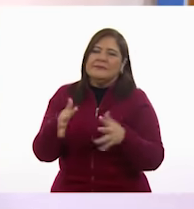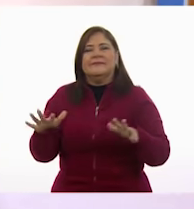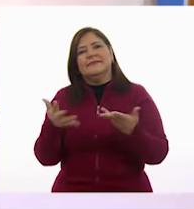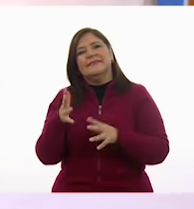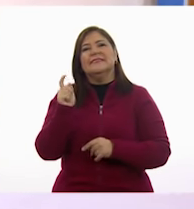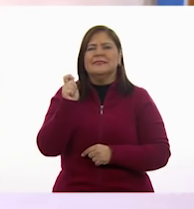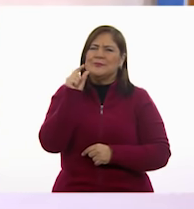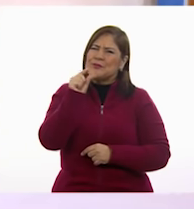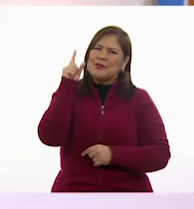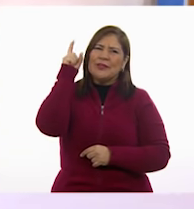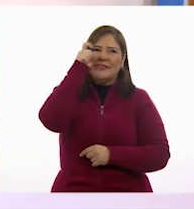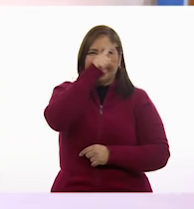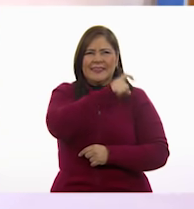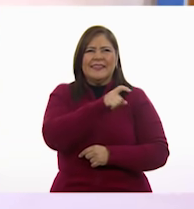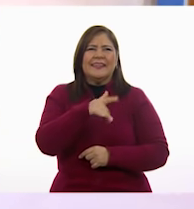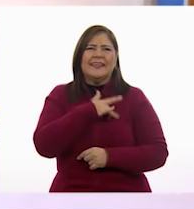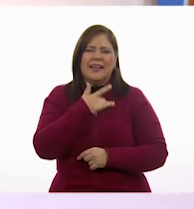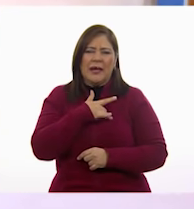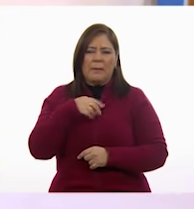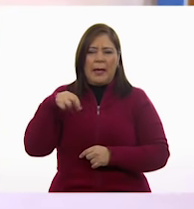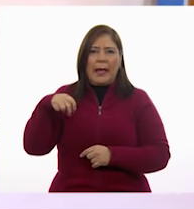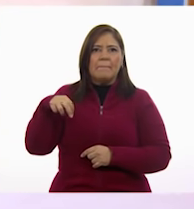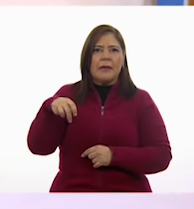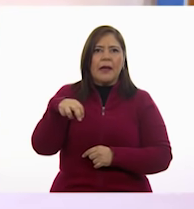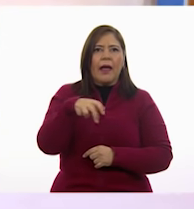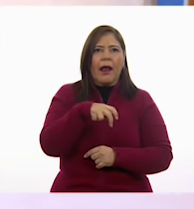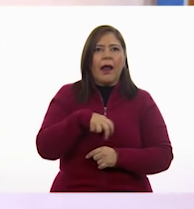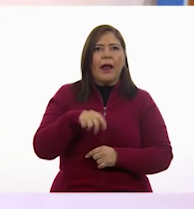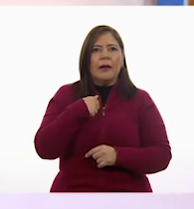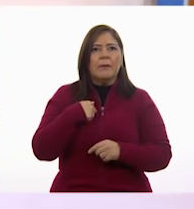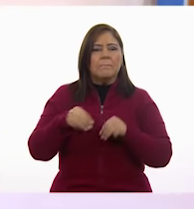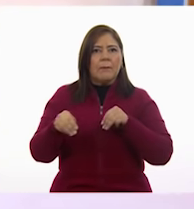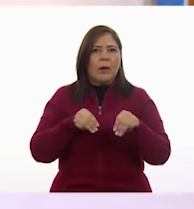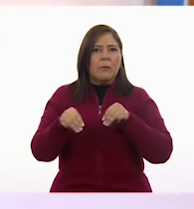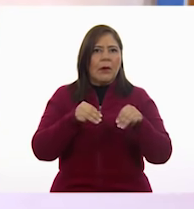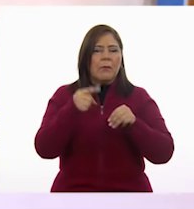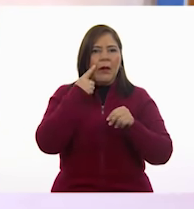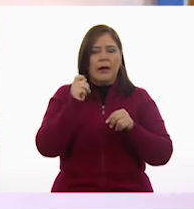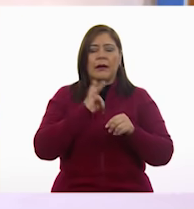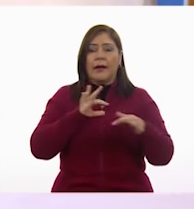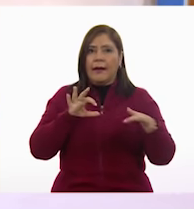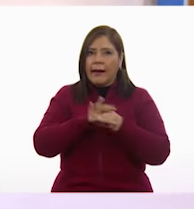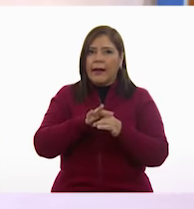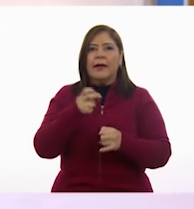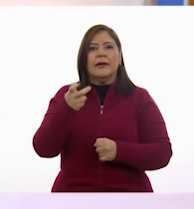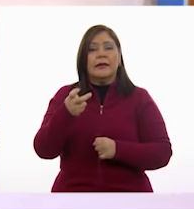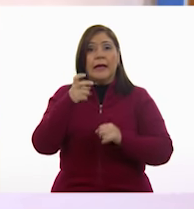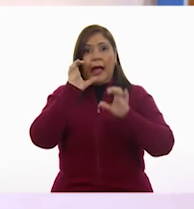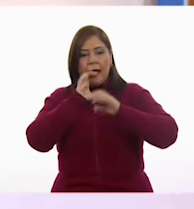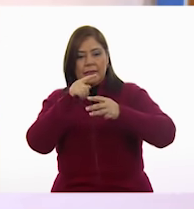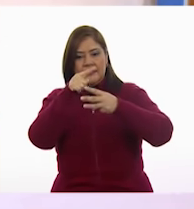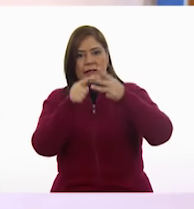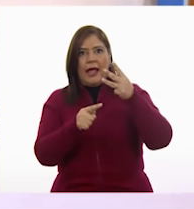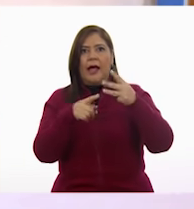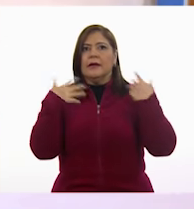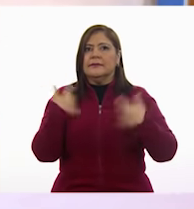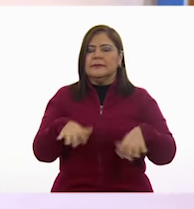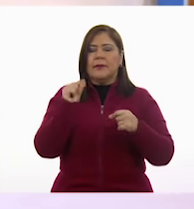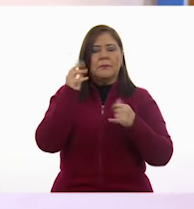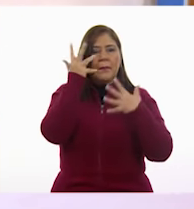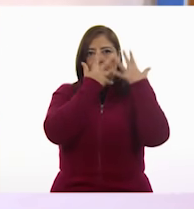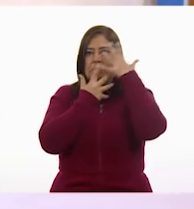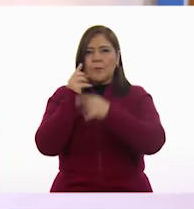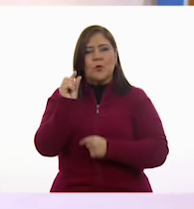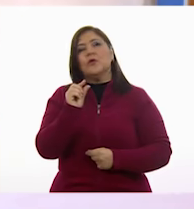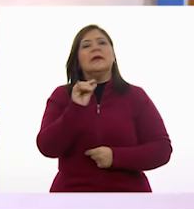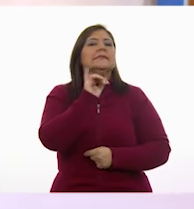complicado. Me costó mucho trabajo esta parte de caminar mientras iba haciendo los movimientos y cantando, de pronto me hice bolas.